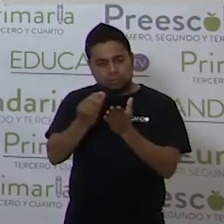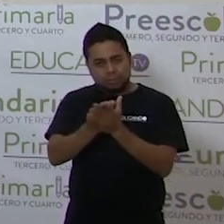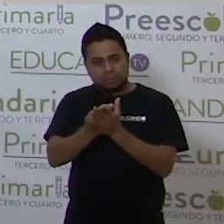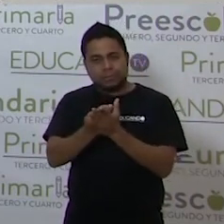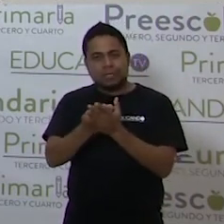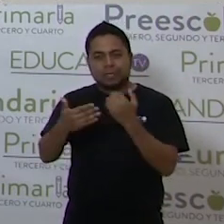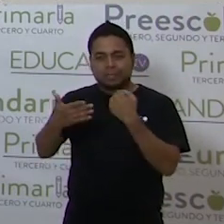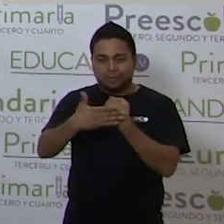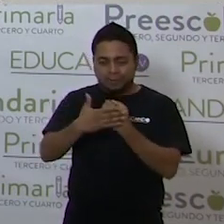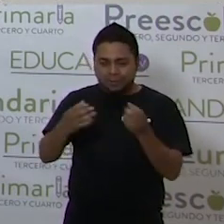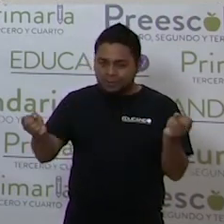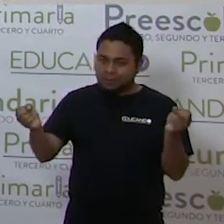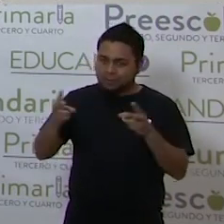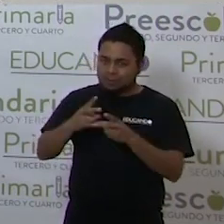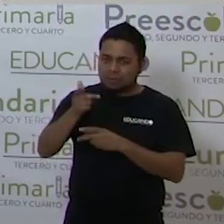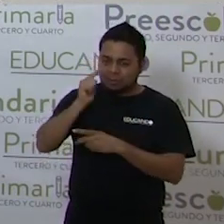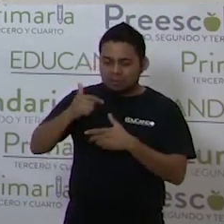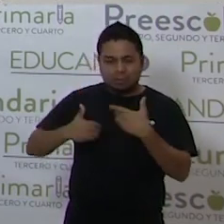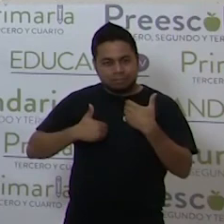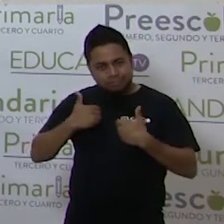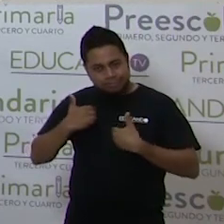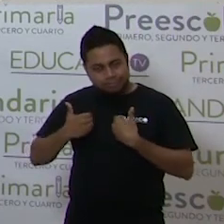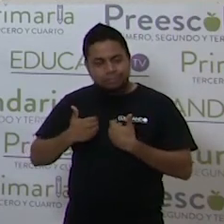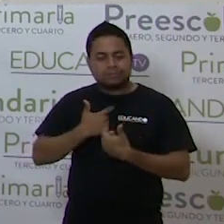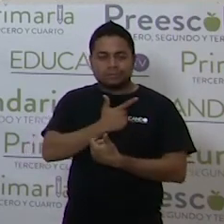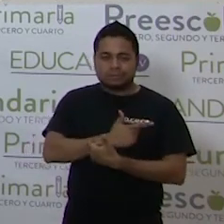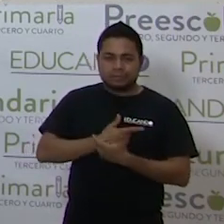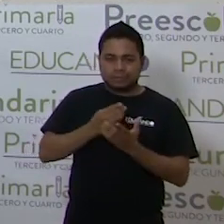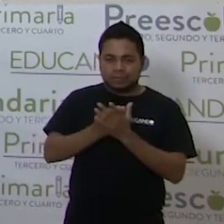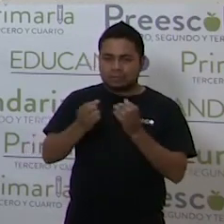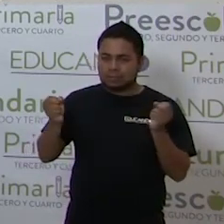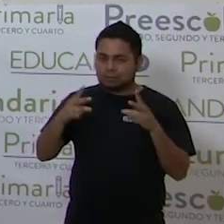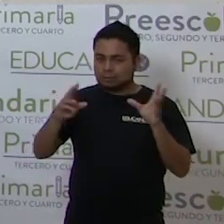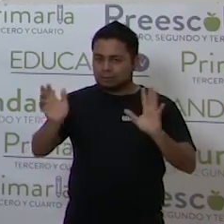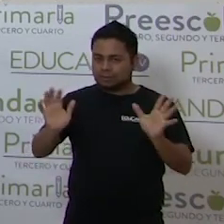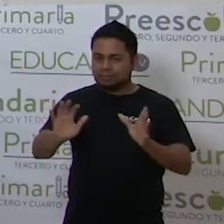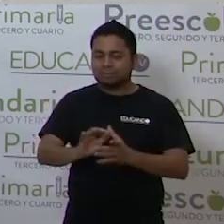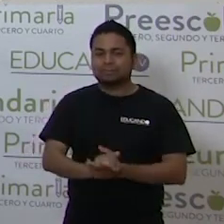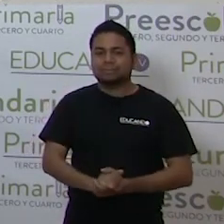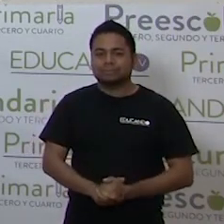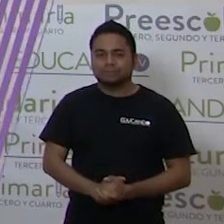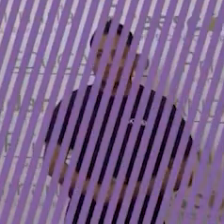clase y bueno espero que hayan disfrutado la clase y nos vemos en la siguiente